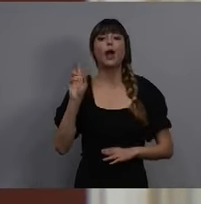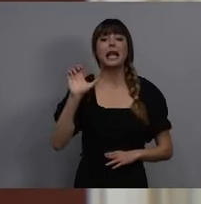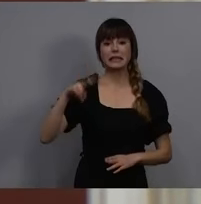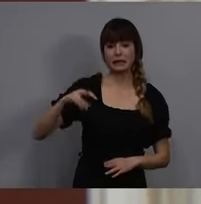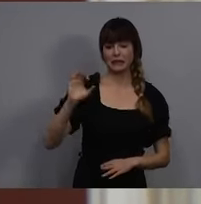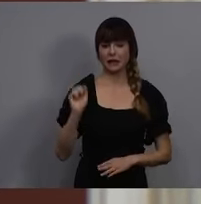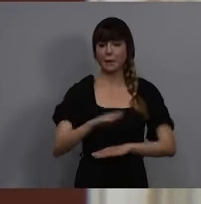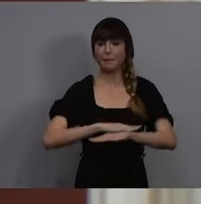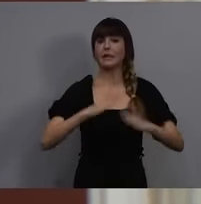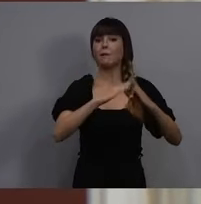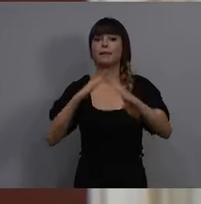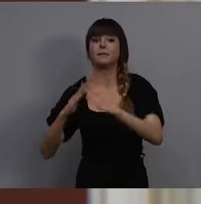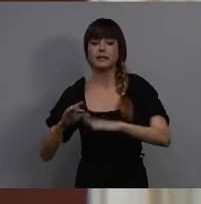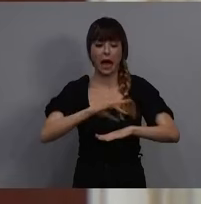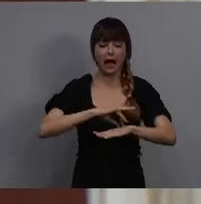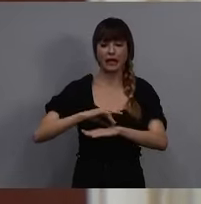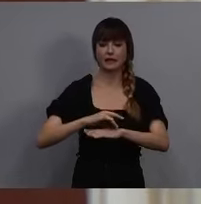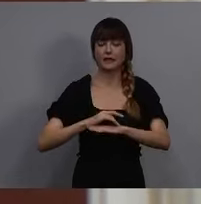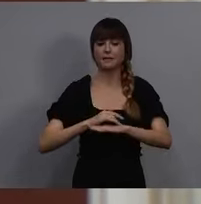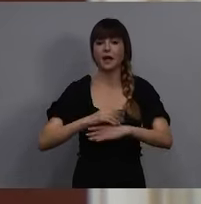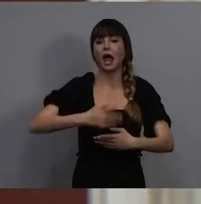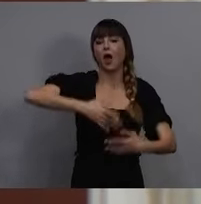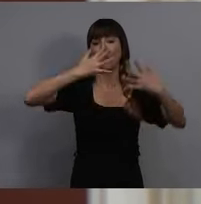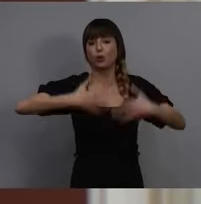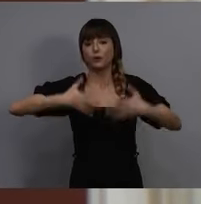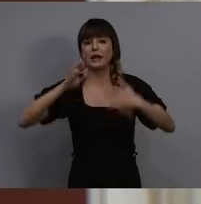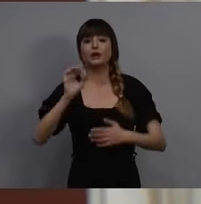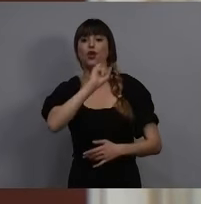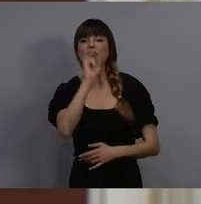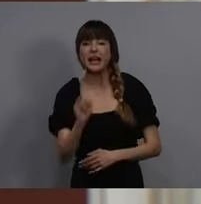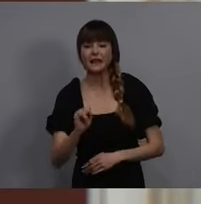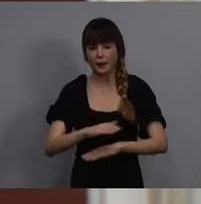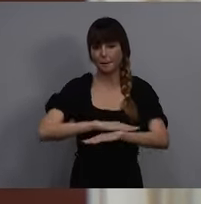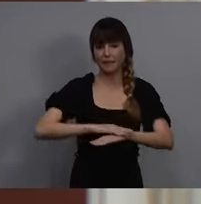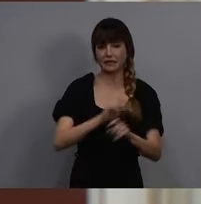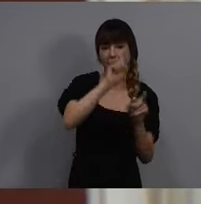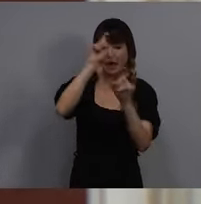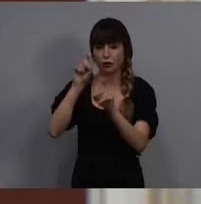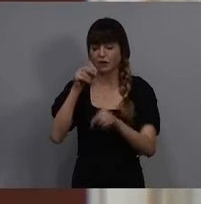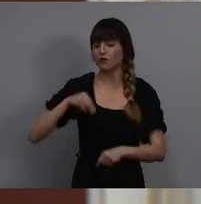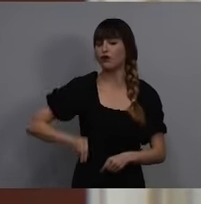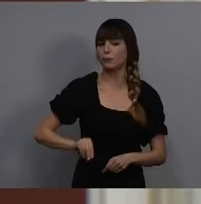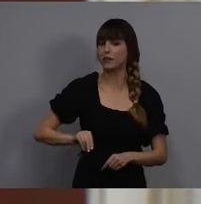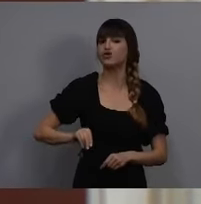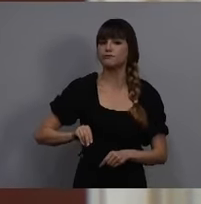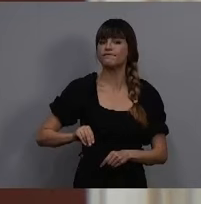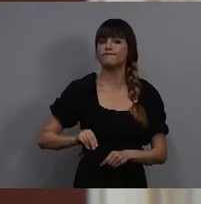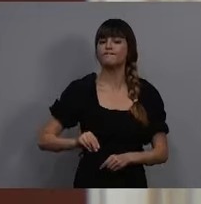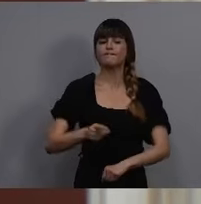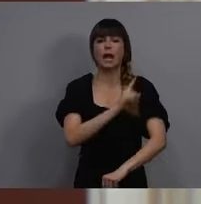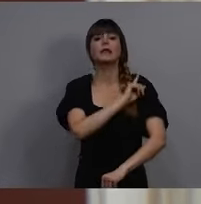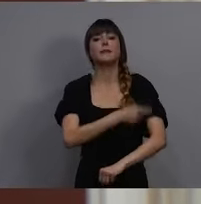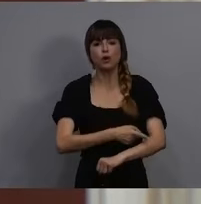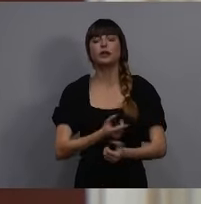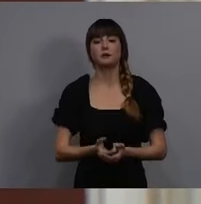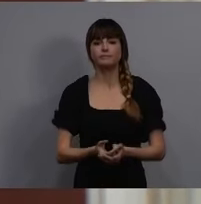ministra de vivienda y agenda urbana Isabel Rodríguez ministra de Educación formación profesional y deportes a la que